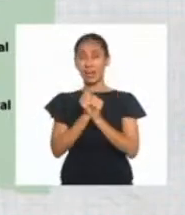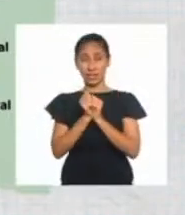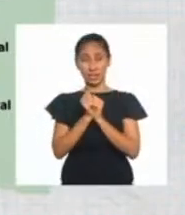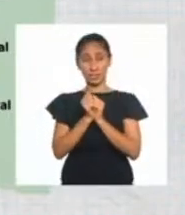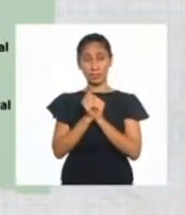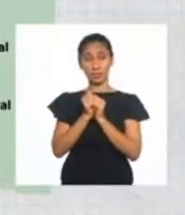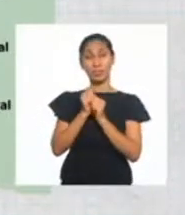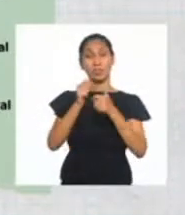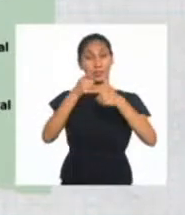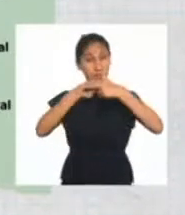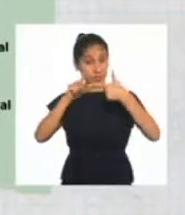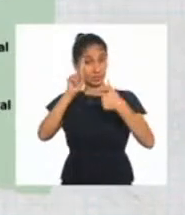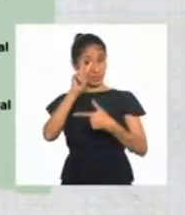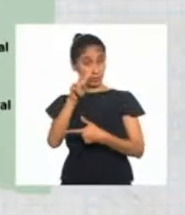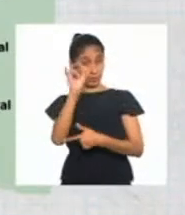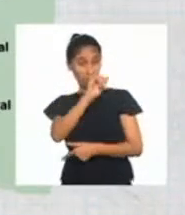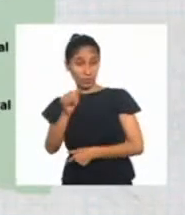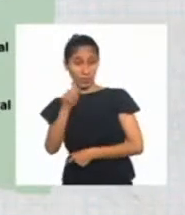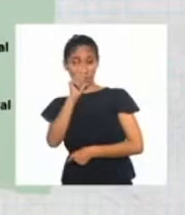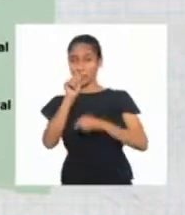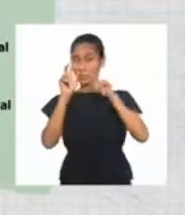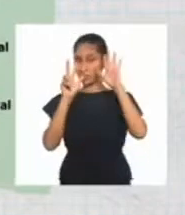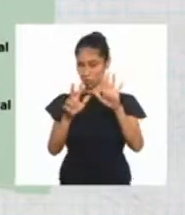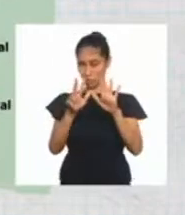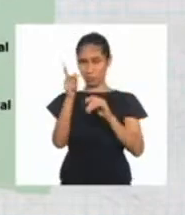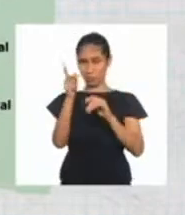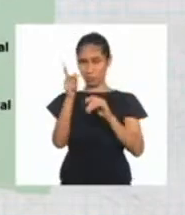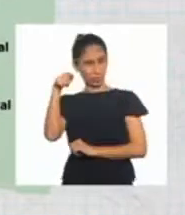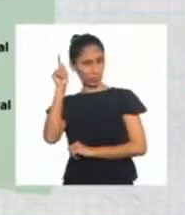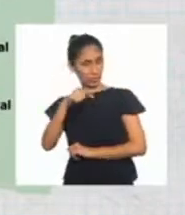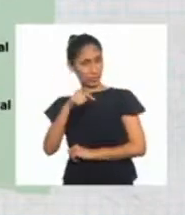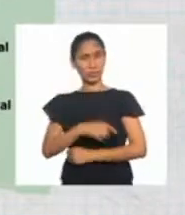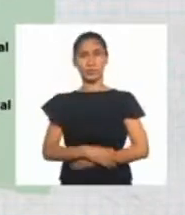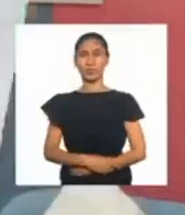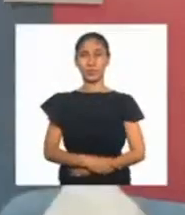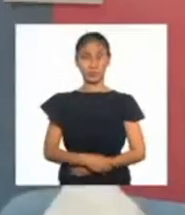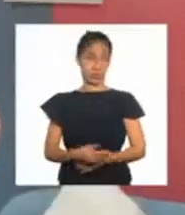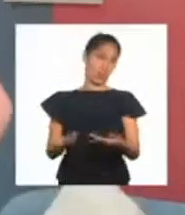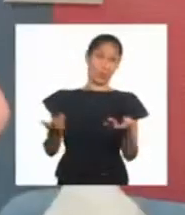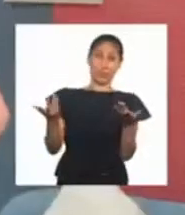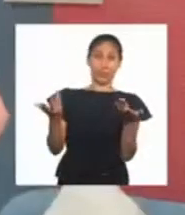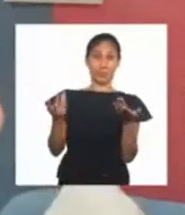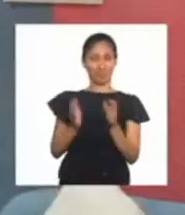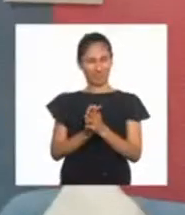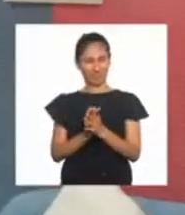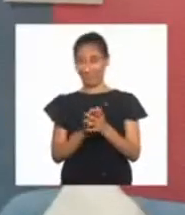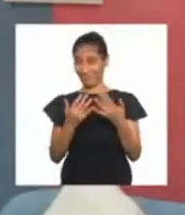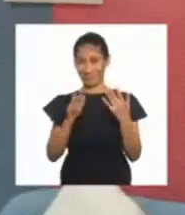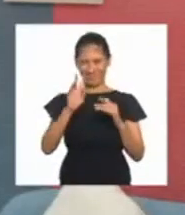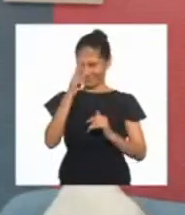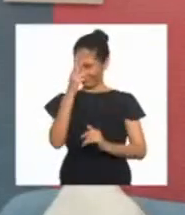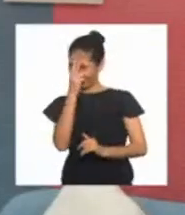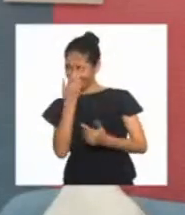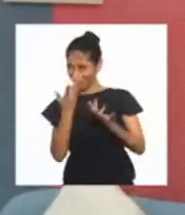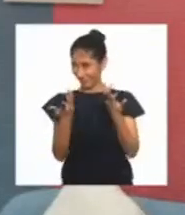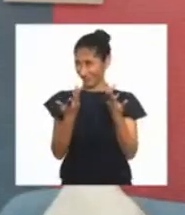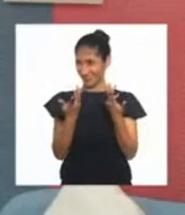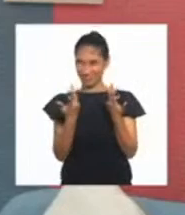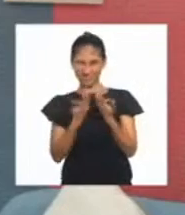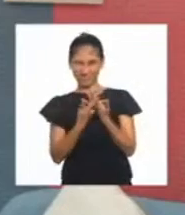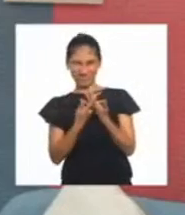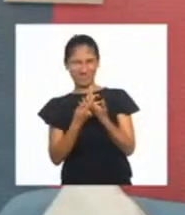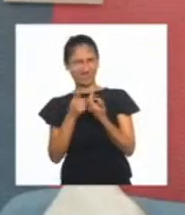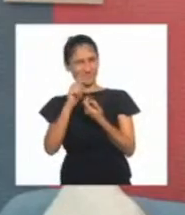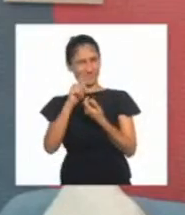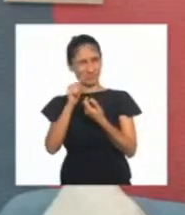decir, 36% sobre 2 igual a 18%. ¡Wow! Todavía estoy un poco confundida sobre